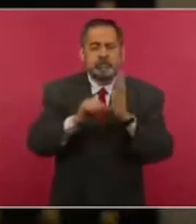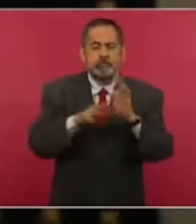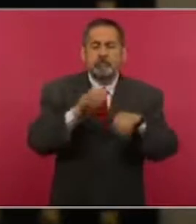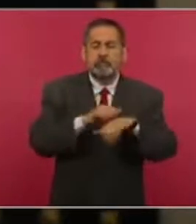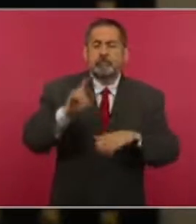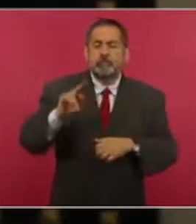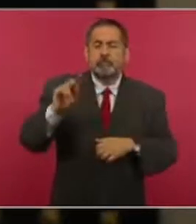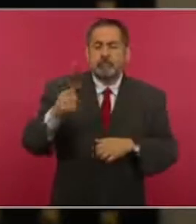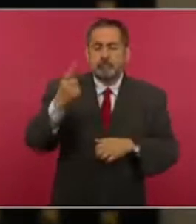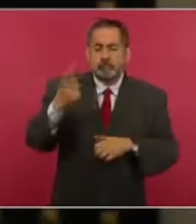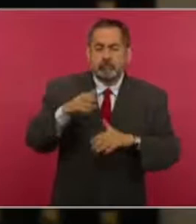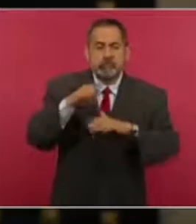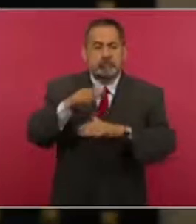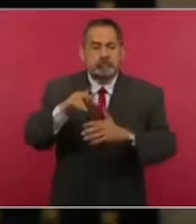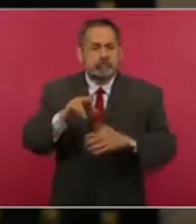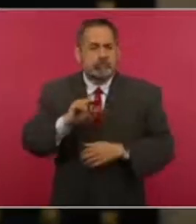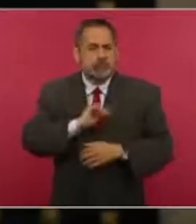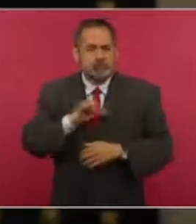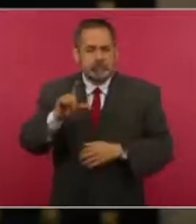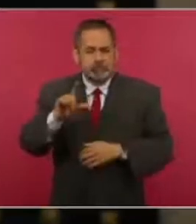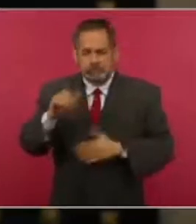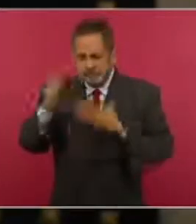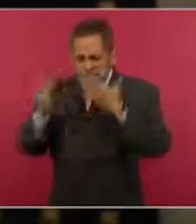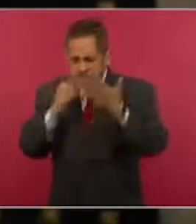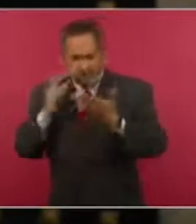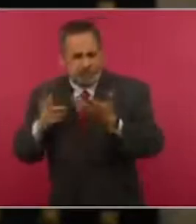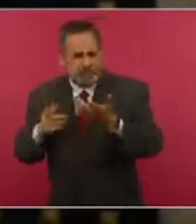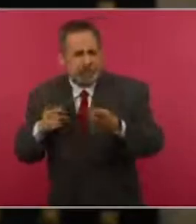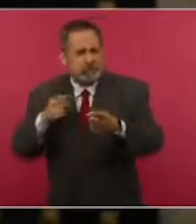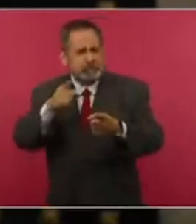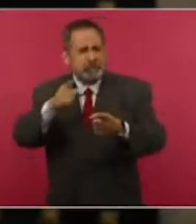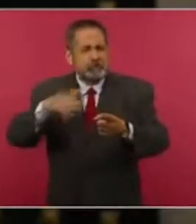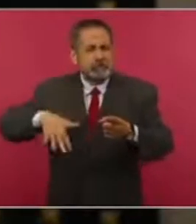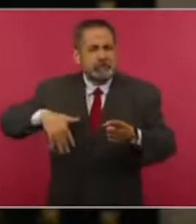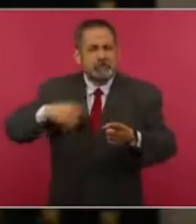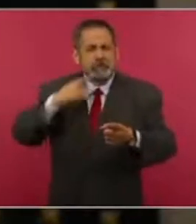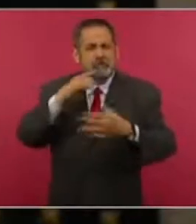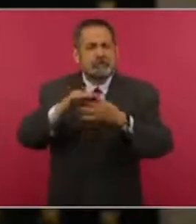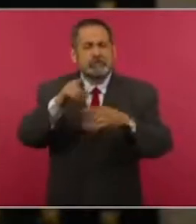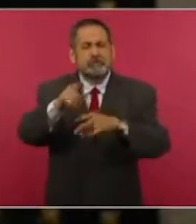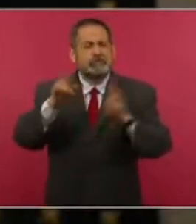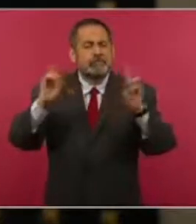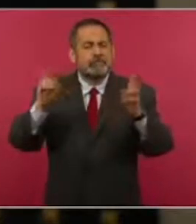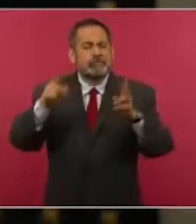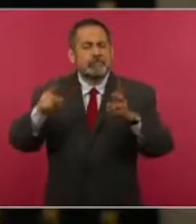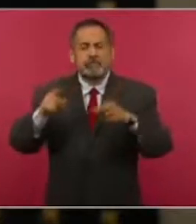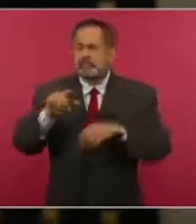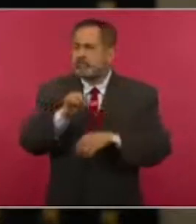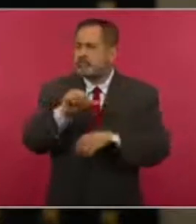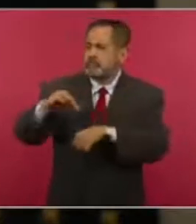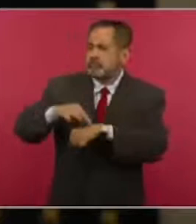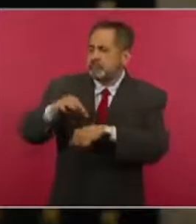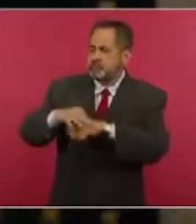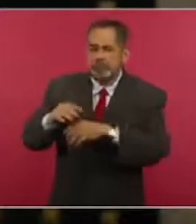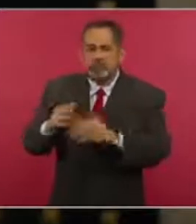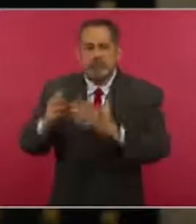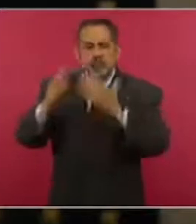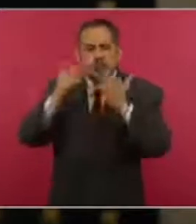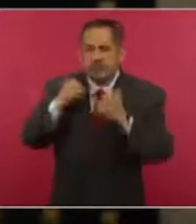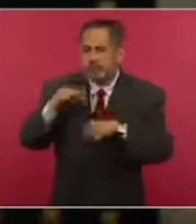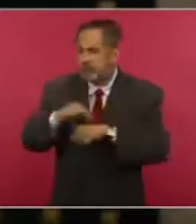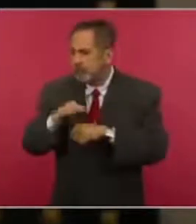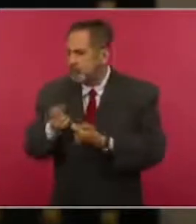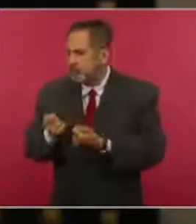del Comité Normativo de Especialidades Médicas. Usted hace un momento comentó sobre el tema de los médicos, que no había